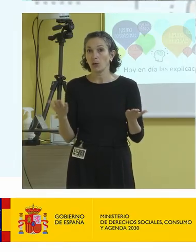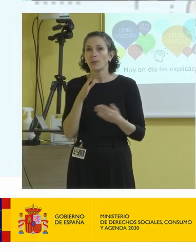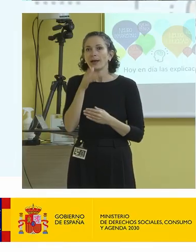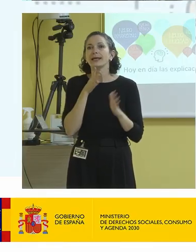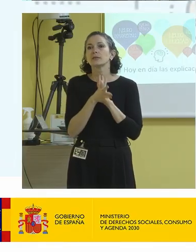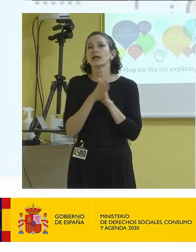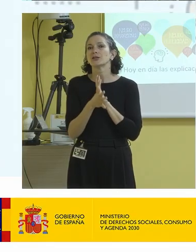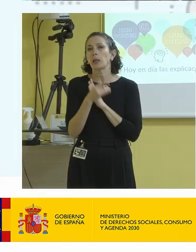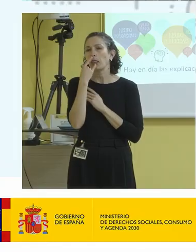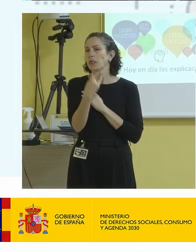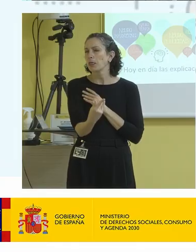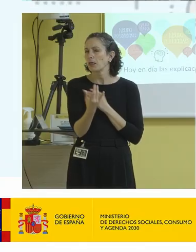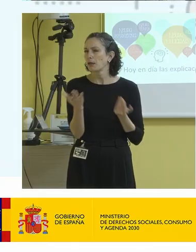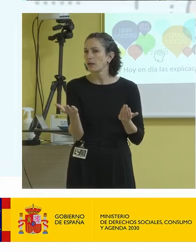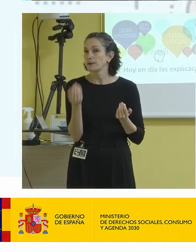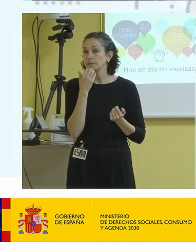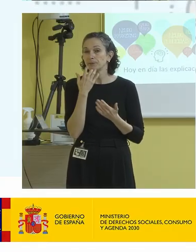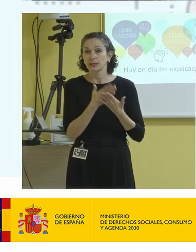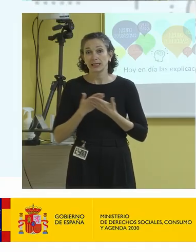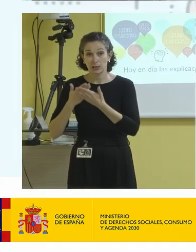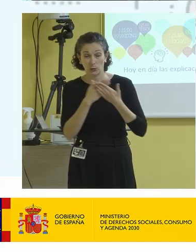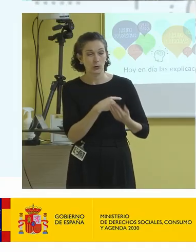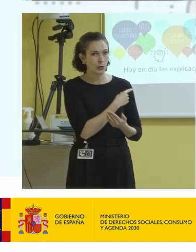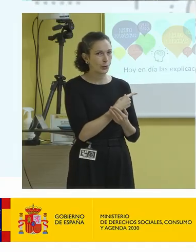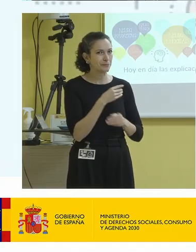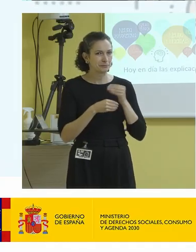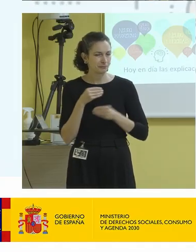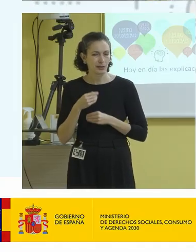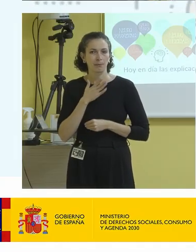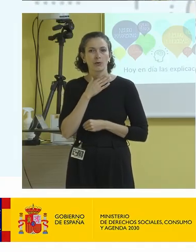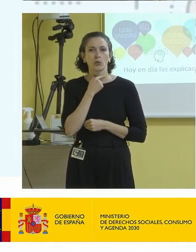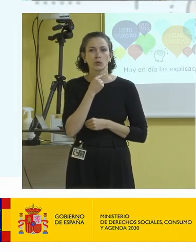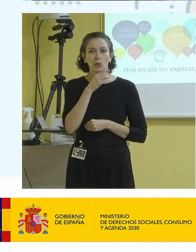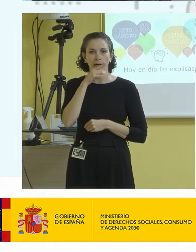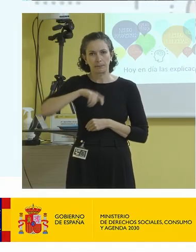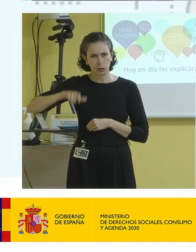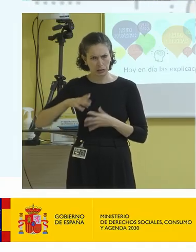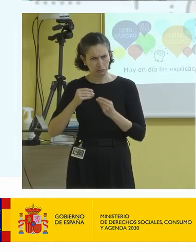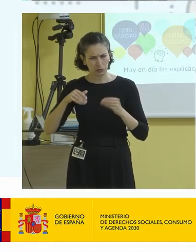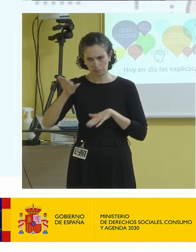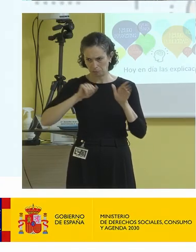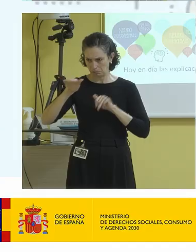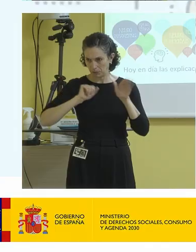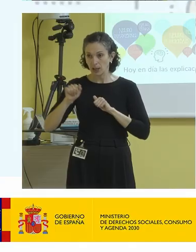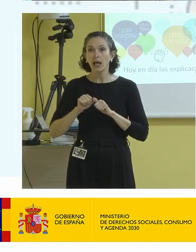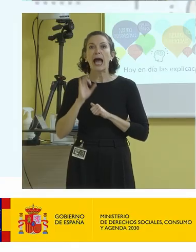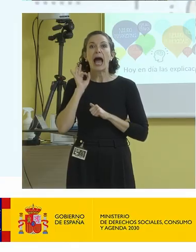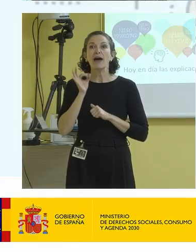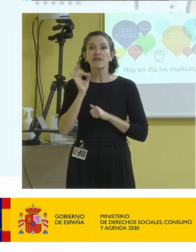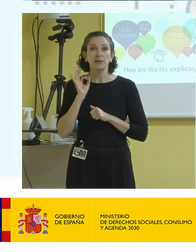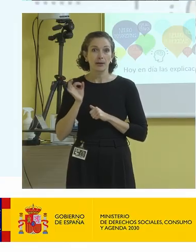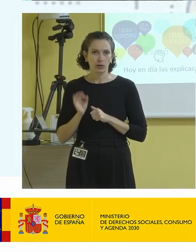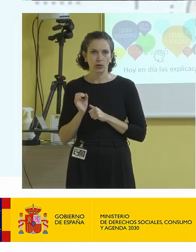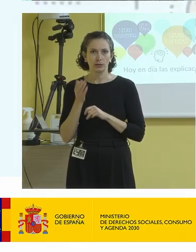muy seductora. Este estudio que hizo Weisberg me gustó porque cogió un montón de gente a la que le presentó una serie de afirmaciones, las